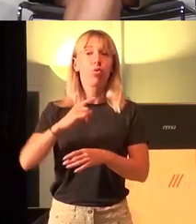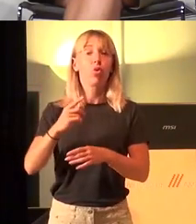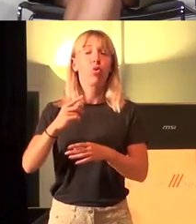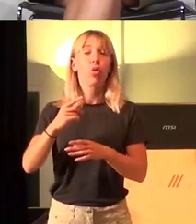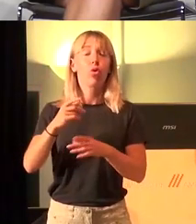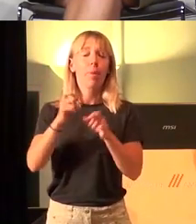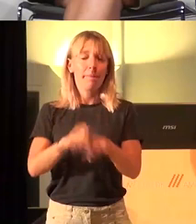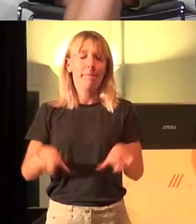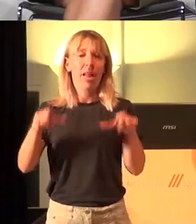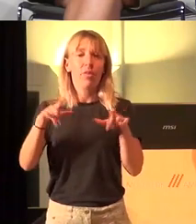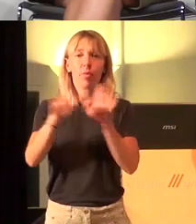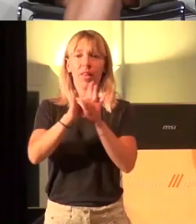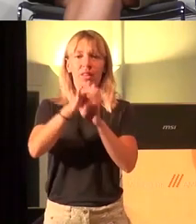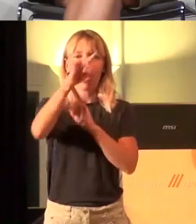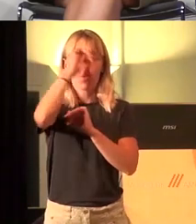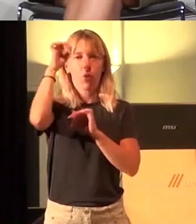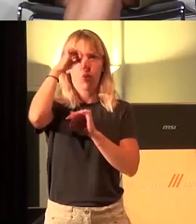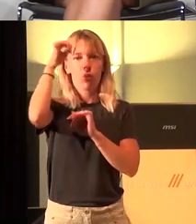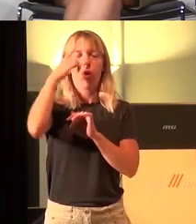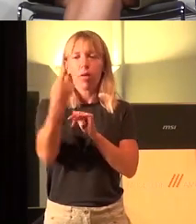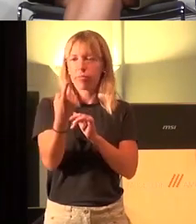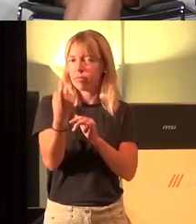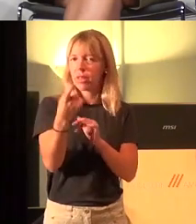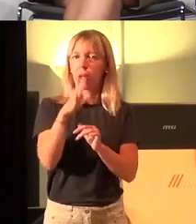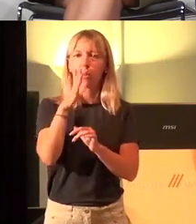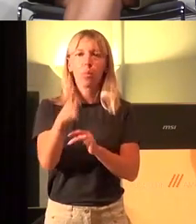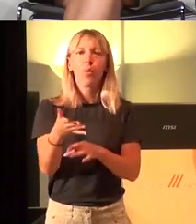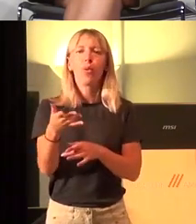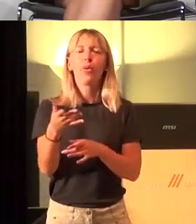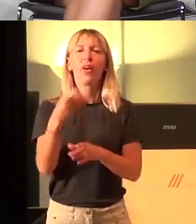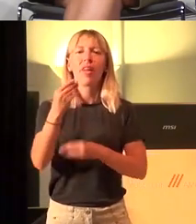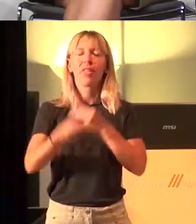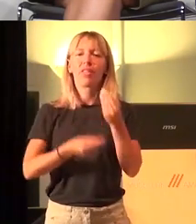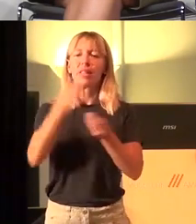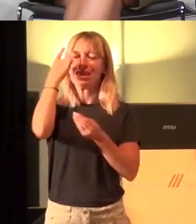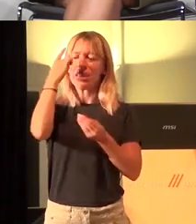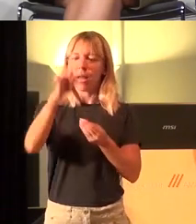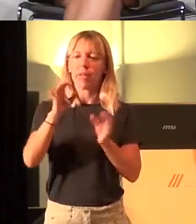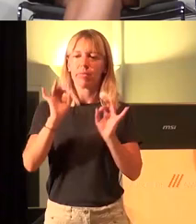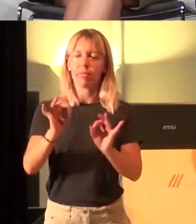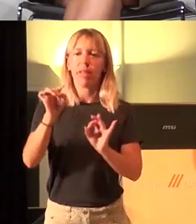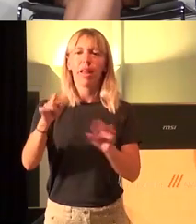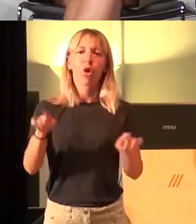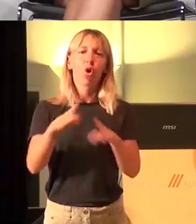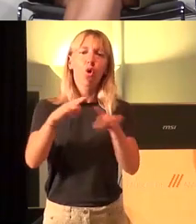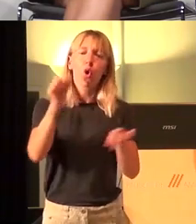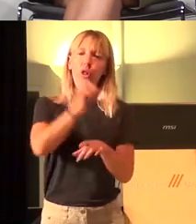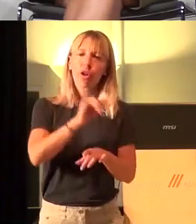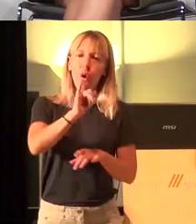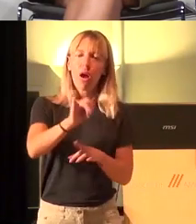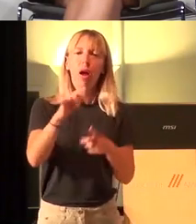la propia plataforma de Acerca Cultura es necesaria porque nos hace saber, pues eso, que hay conciertos, que